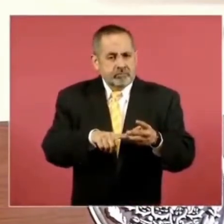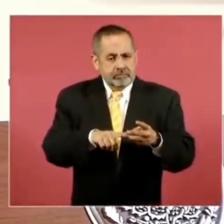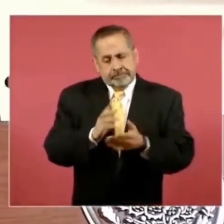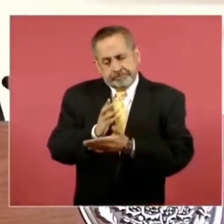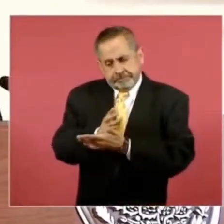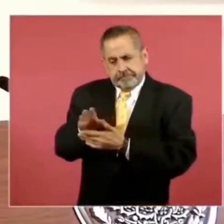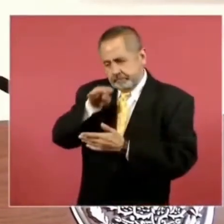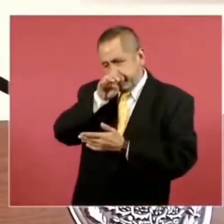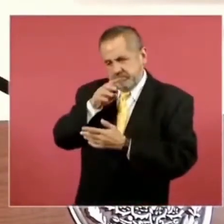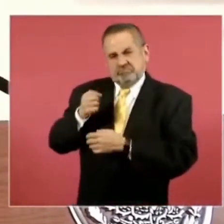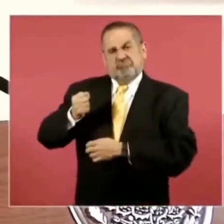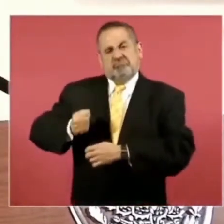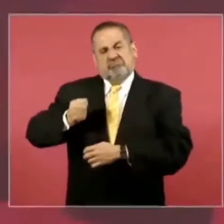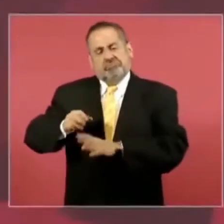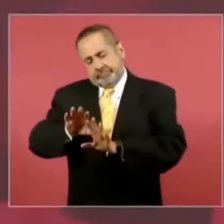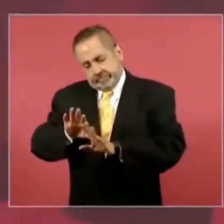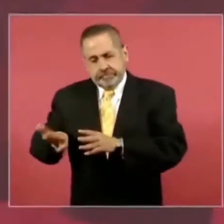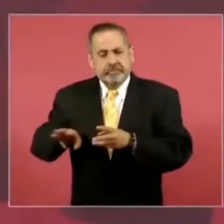aparte,